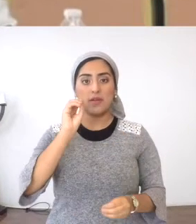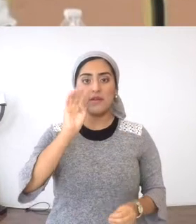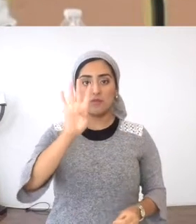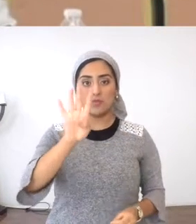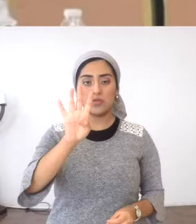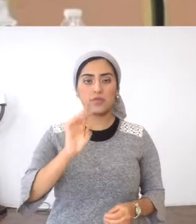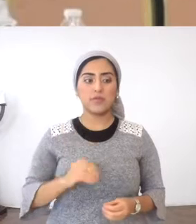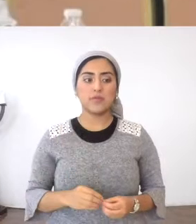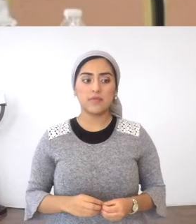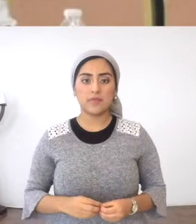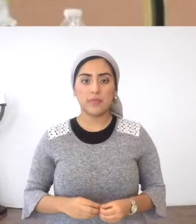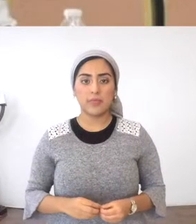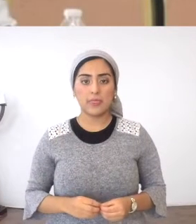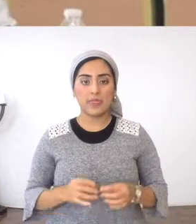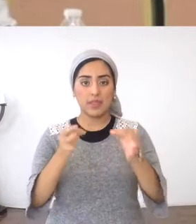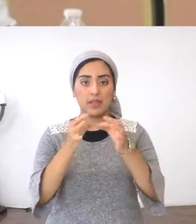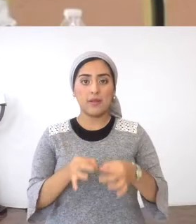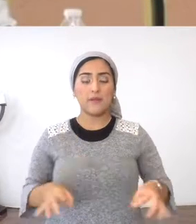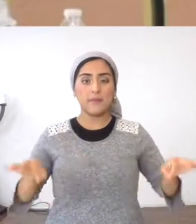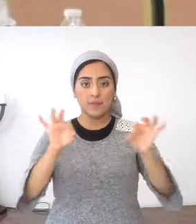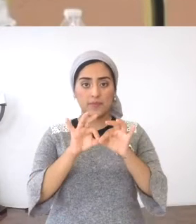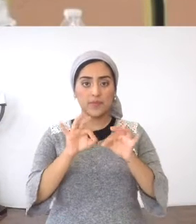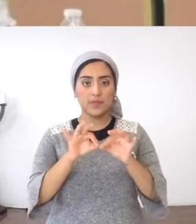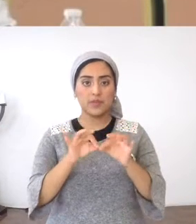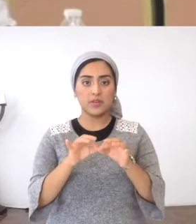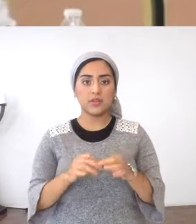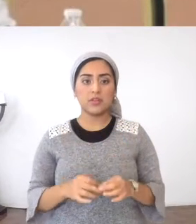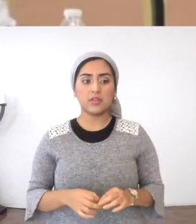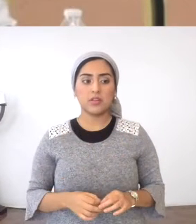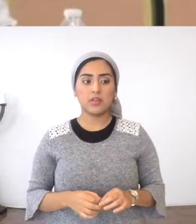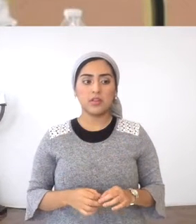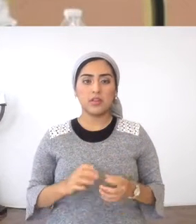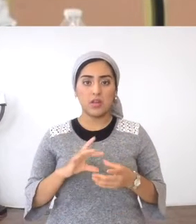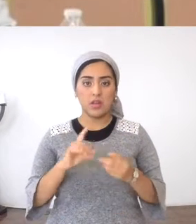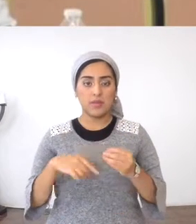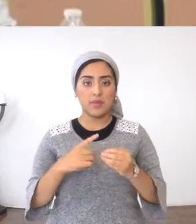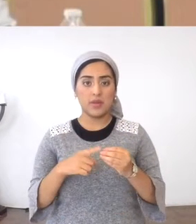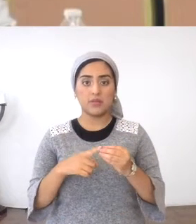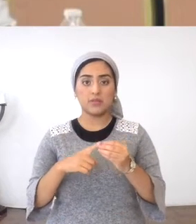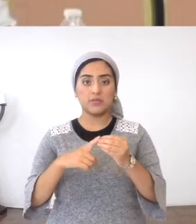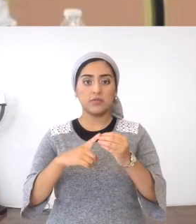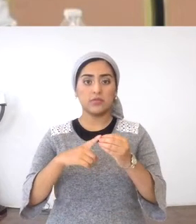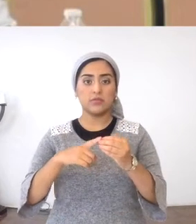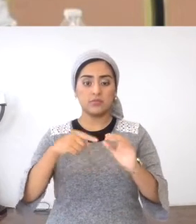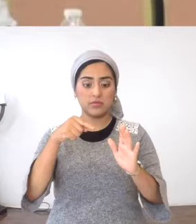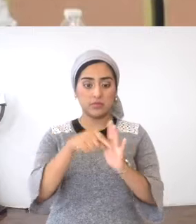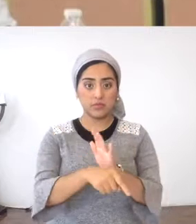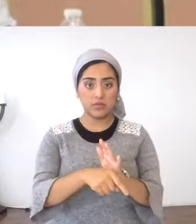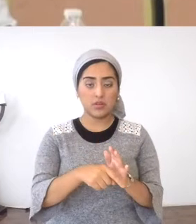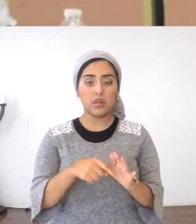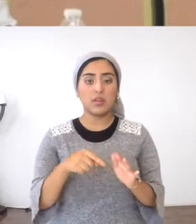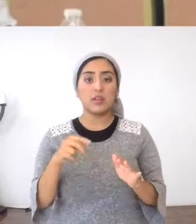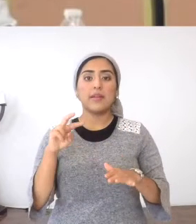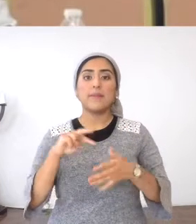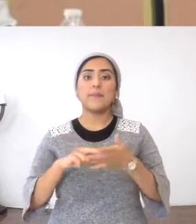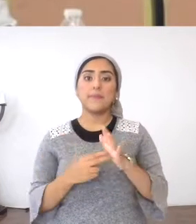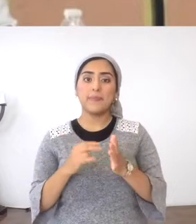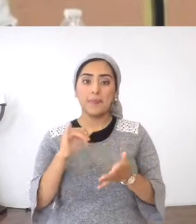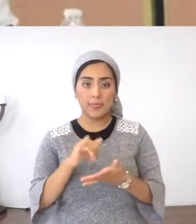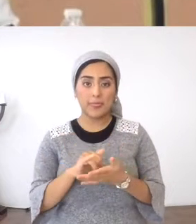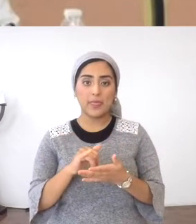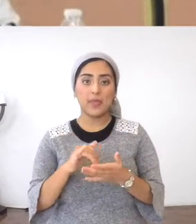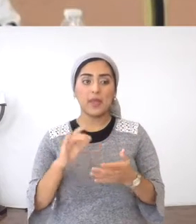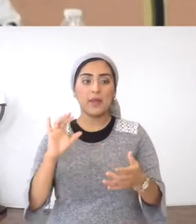4 La importancia Y lo grave De este sacrificio Es que